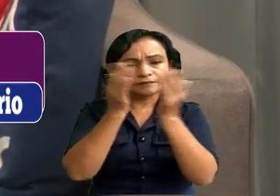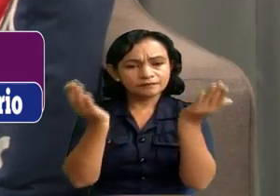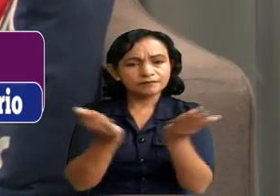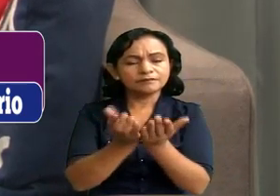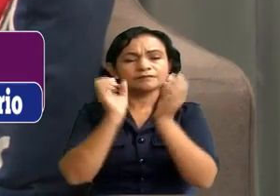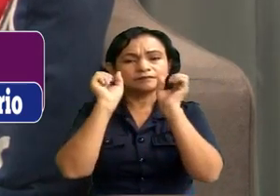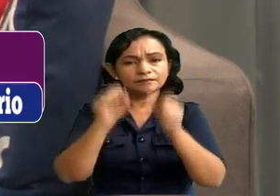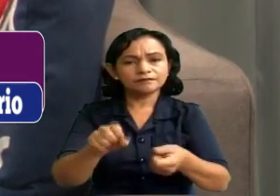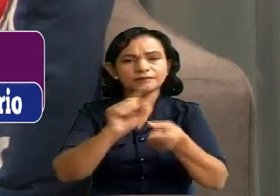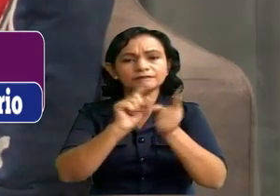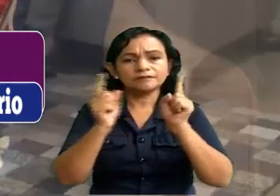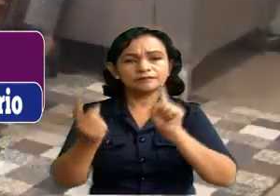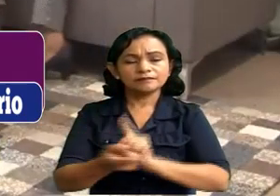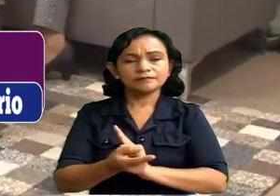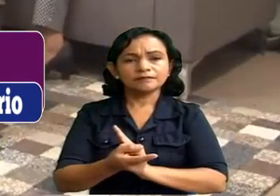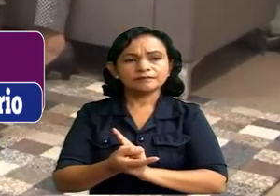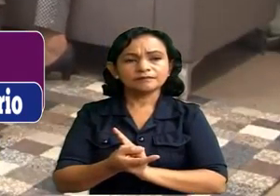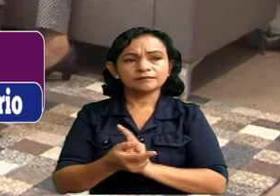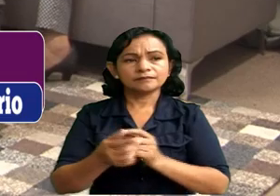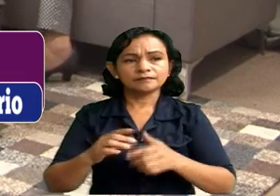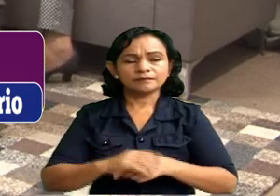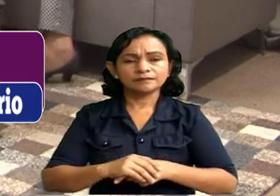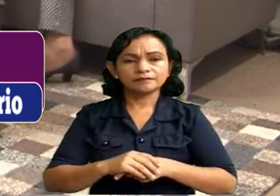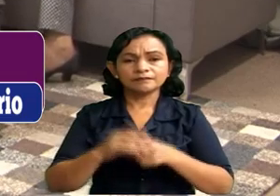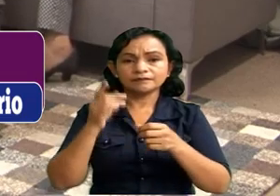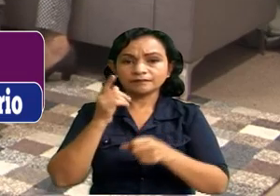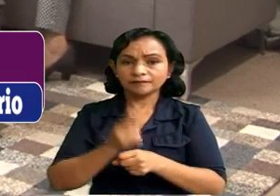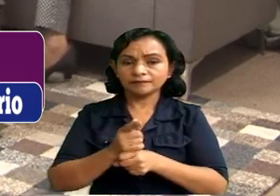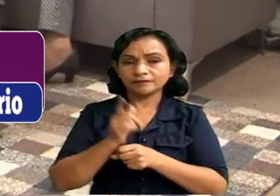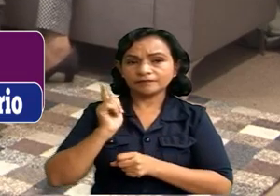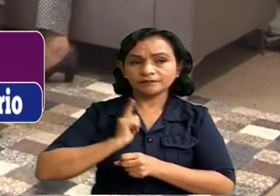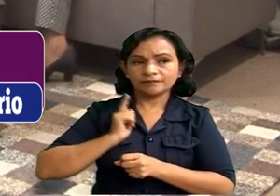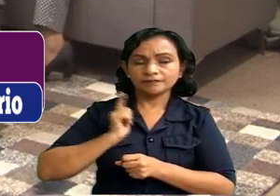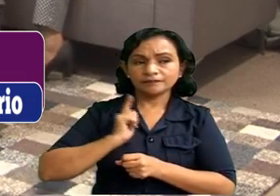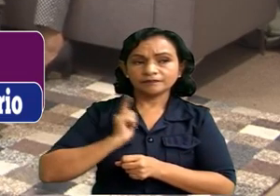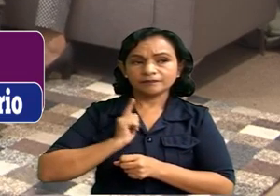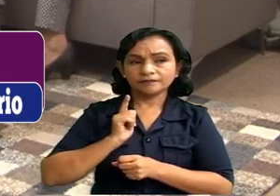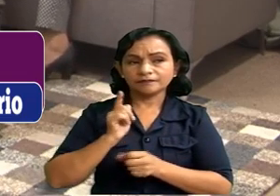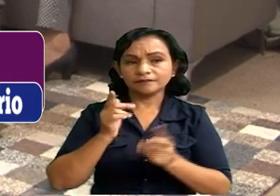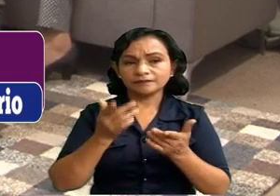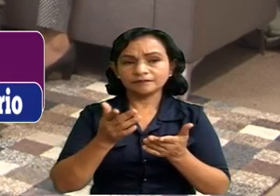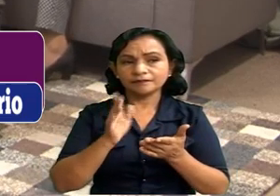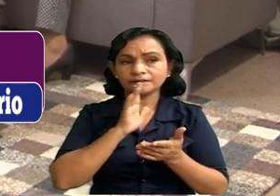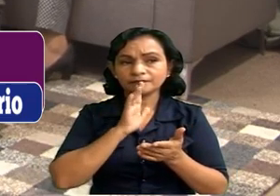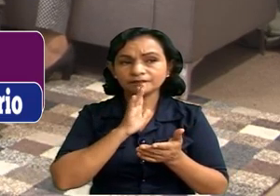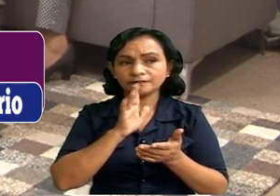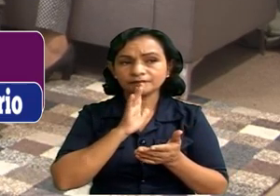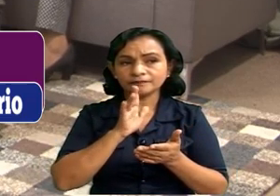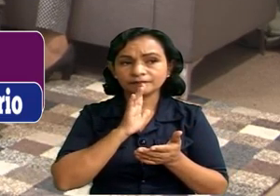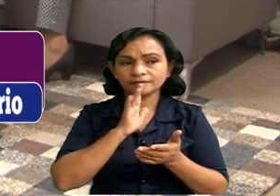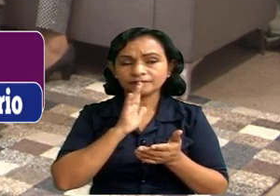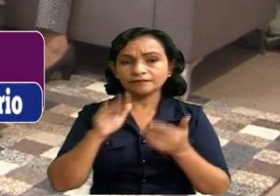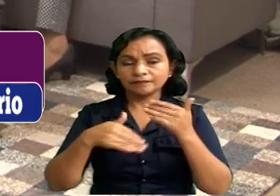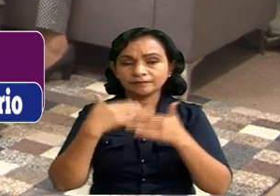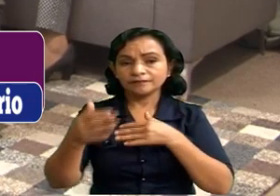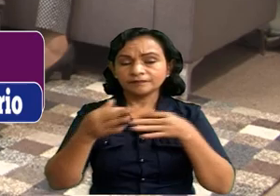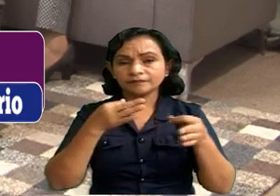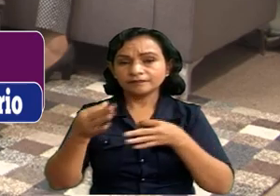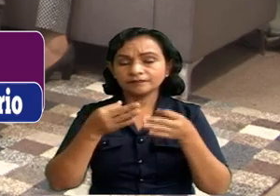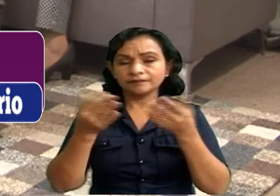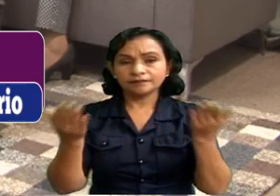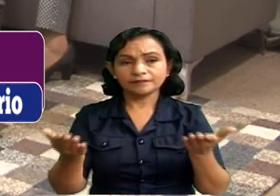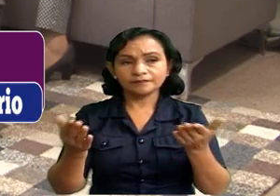humanidad. Diputada Maritza, tenemos un video nosotros acá que toma un poquito de tiempo. ¿Le parece si lo presentamos? Claro, y después sí. Hacemos unos comentarios